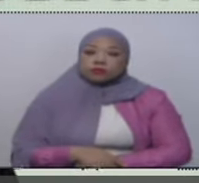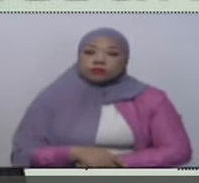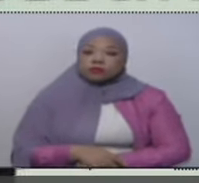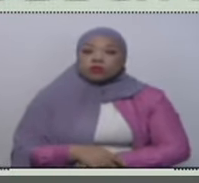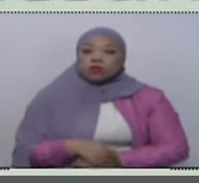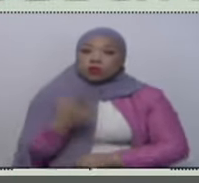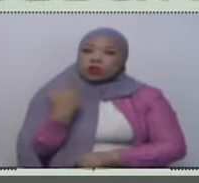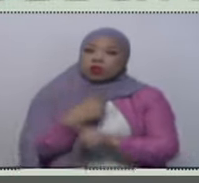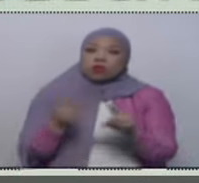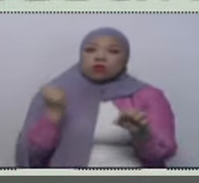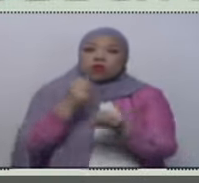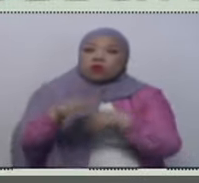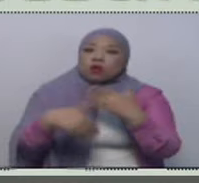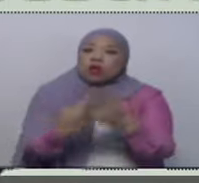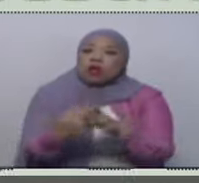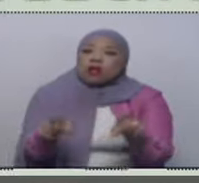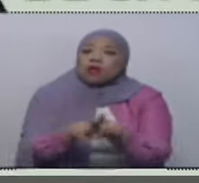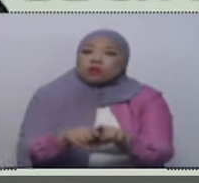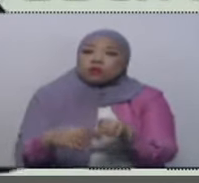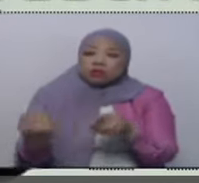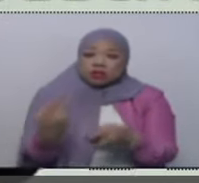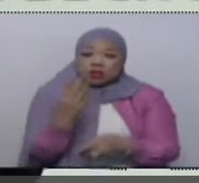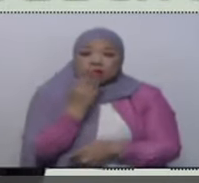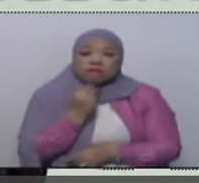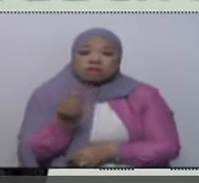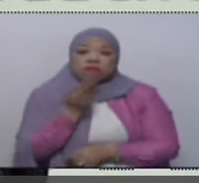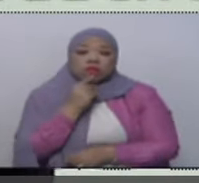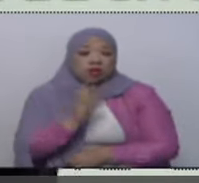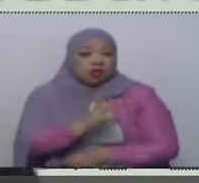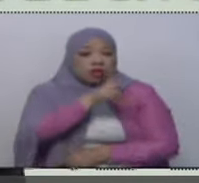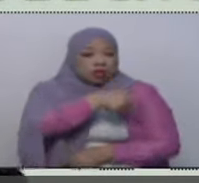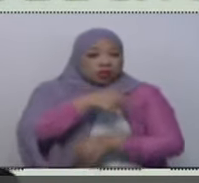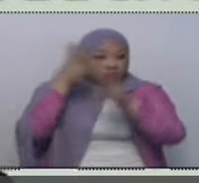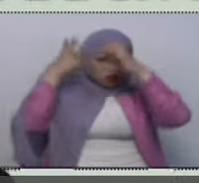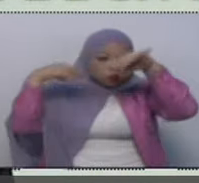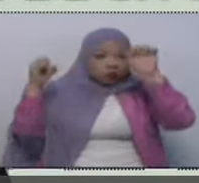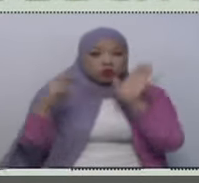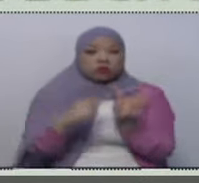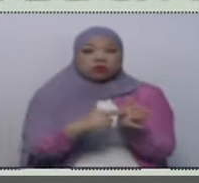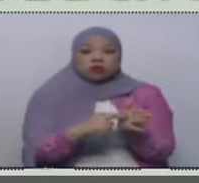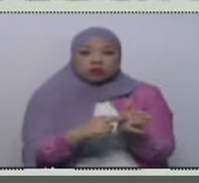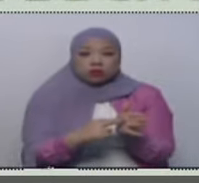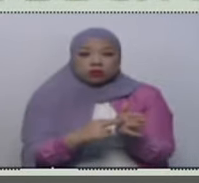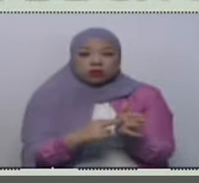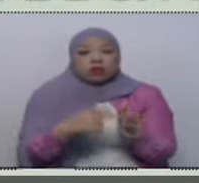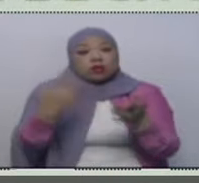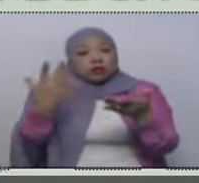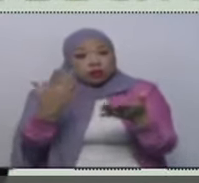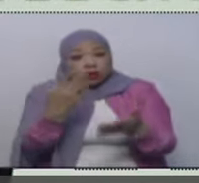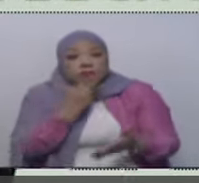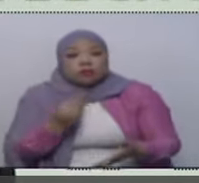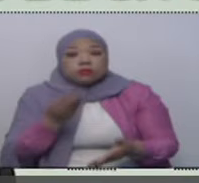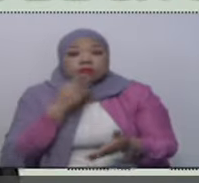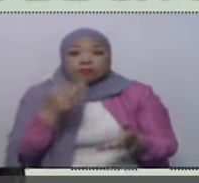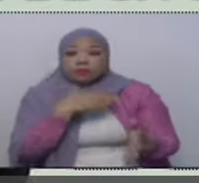Teherán. Era Israel que atacó a nuestra embajada en Siria. Era Israel que ha